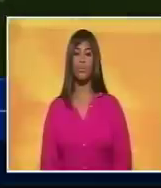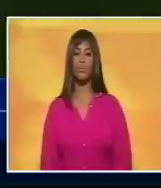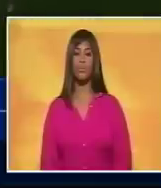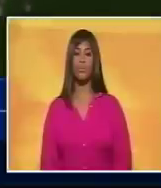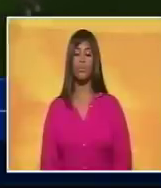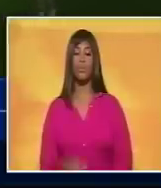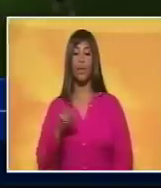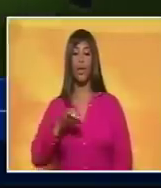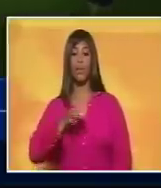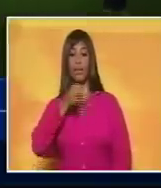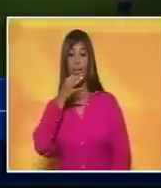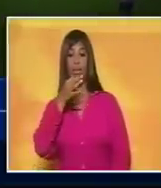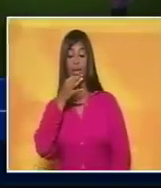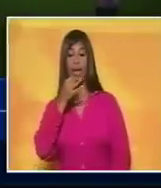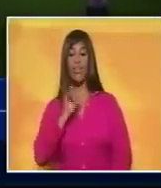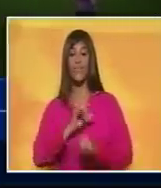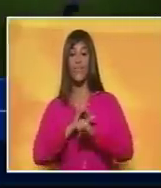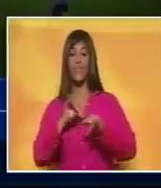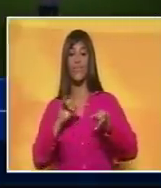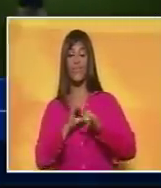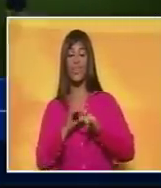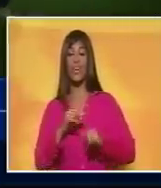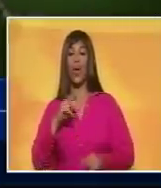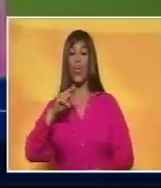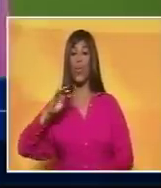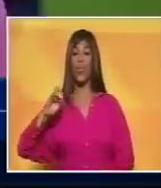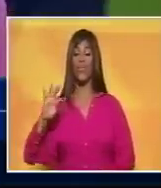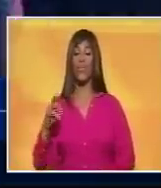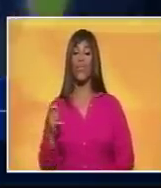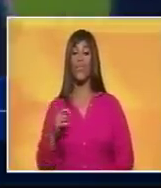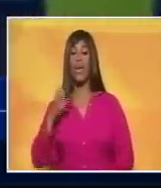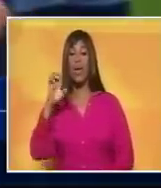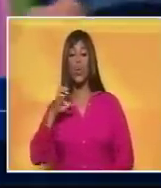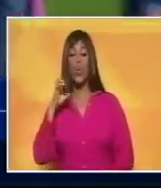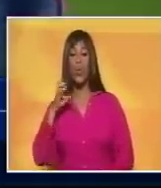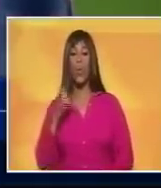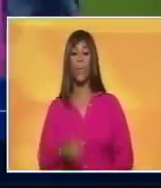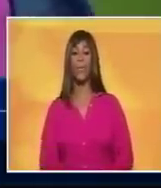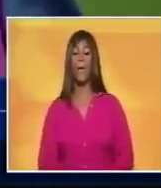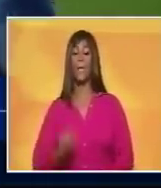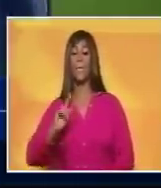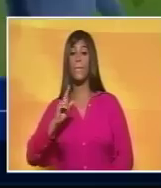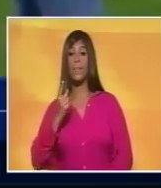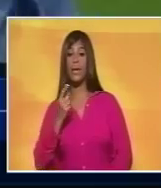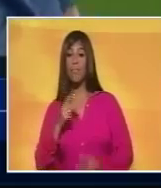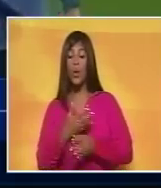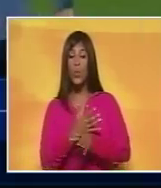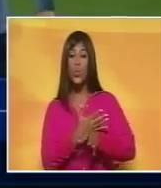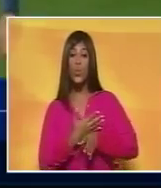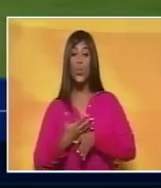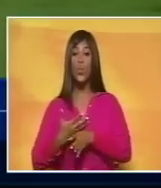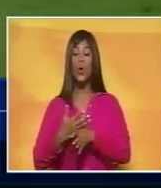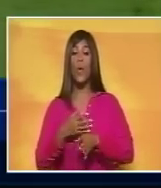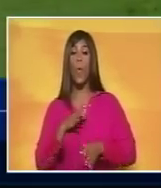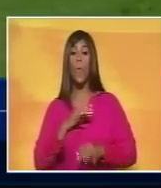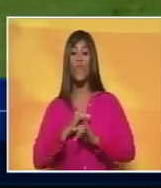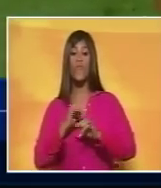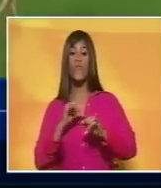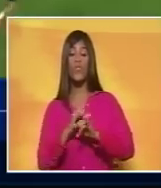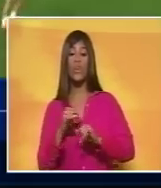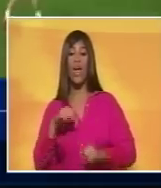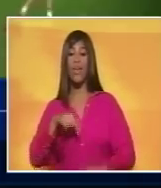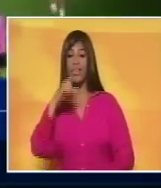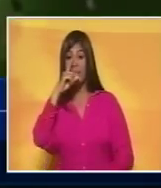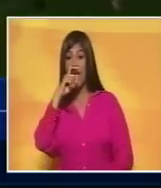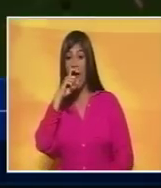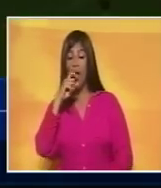Y esta tarde se disputa la gran final de la UEFA Europa League en Bakú, capital de Azerbaiyán. El primer capítulo de un pleno inglés en las finales continentales de